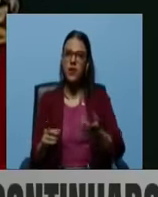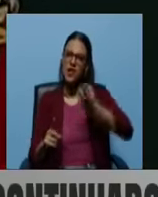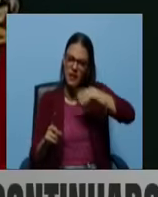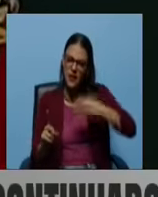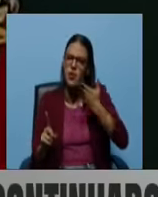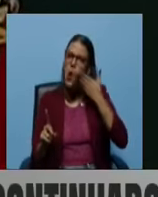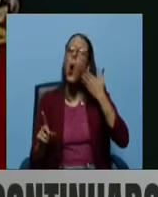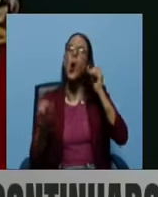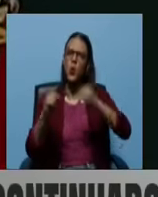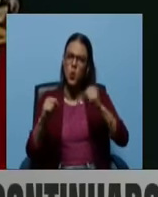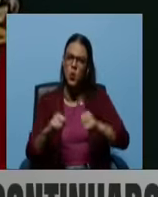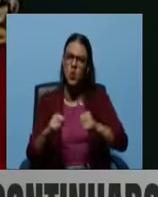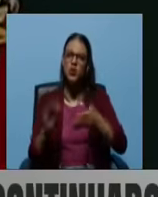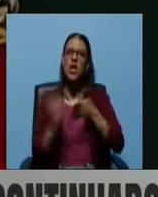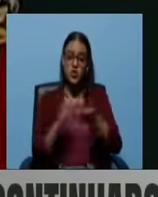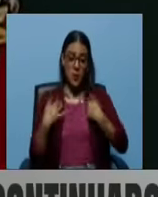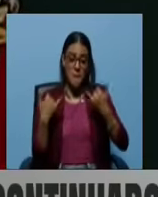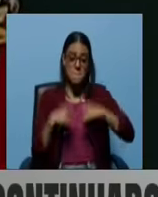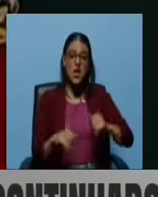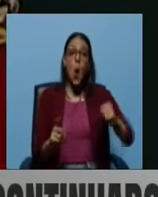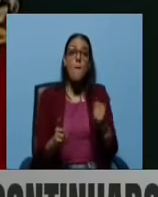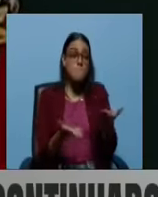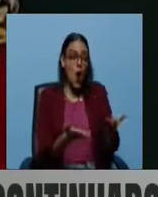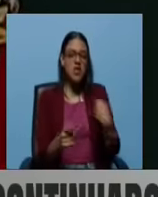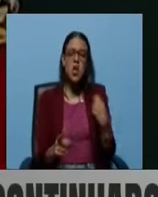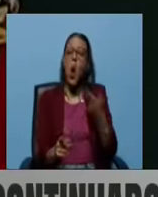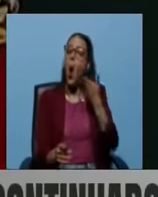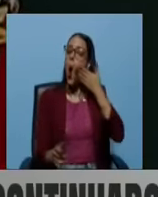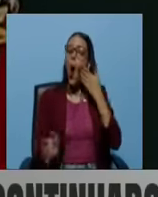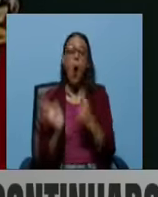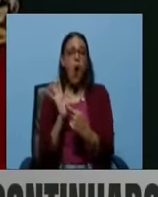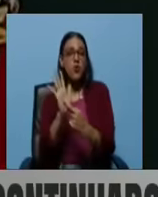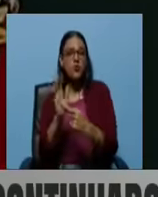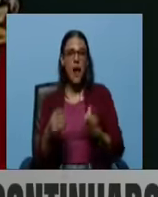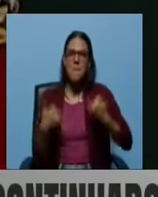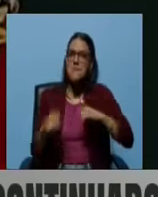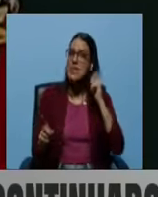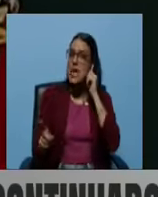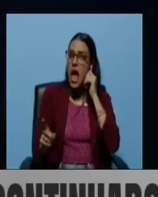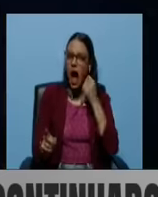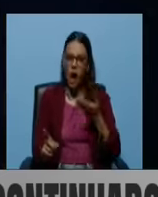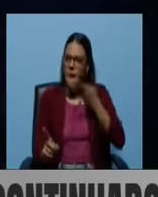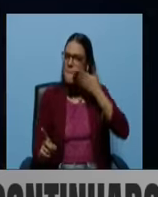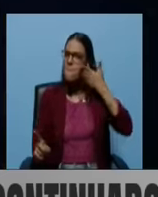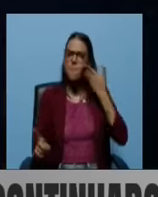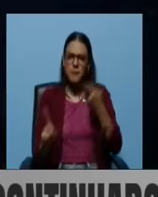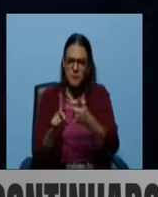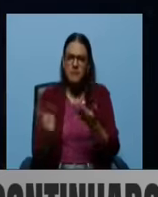orgullosas de que un hijo es funcionario policial, de que una hija es funcionaria policial.